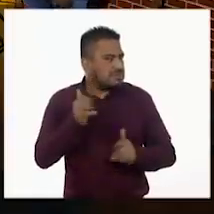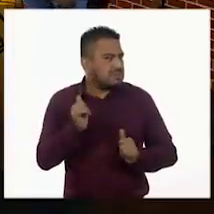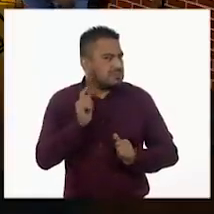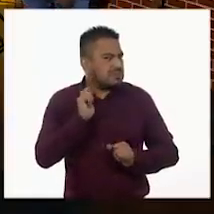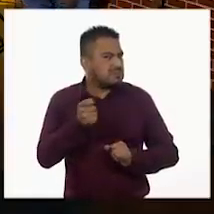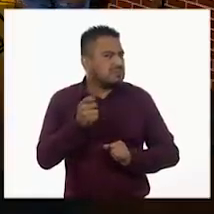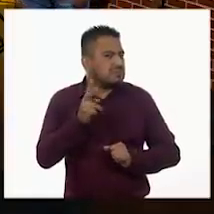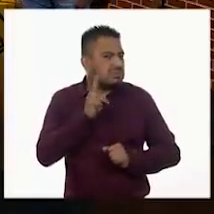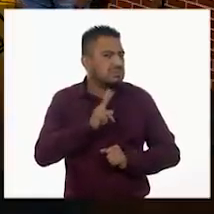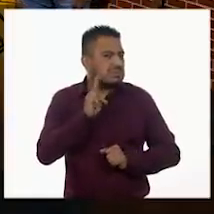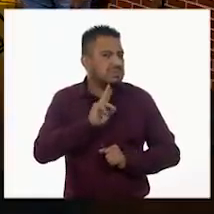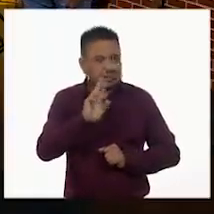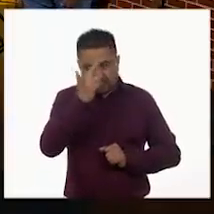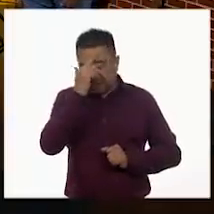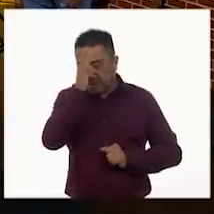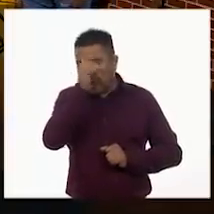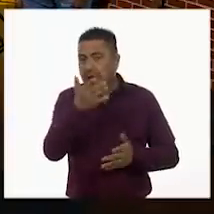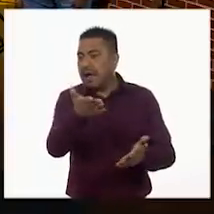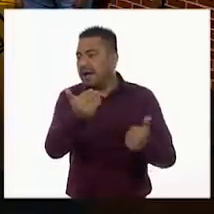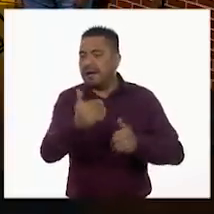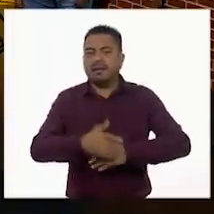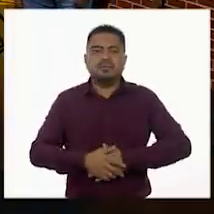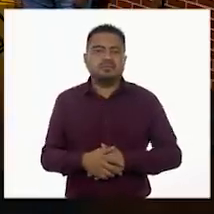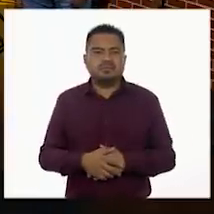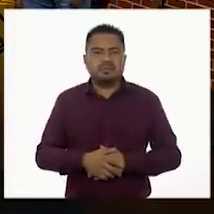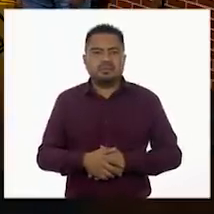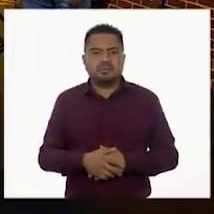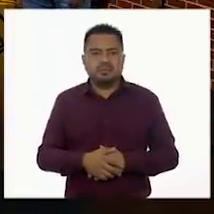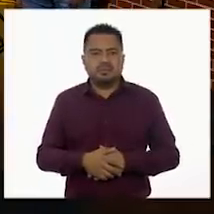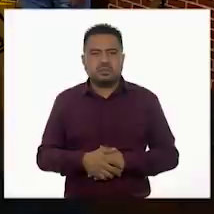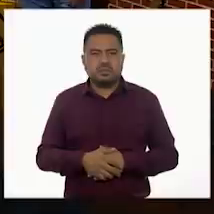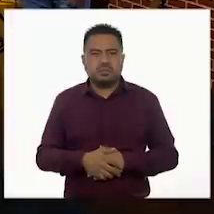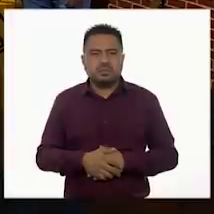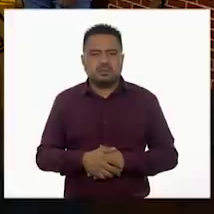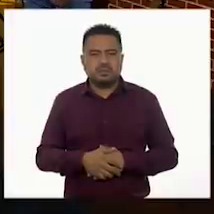engañaste. No, sí. Acuérdate. Suena. A ver.